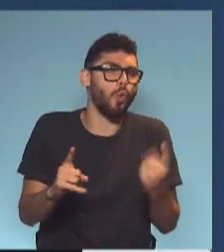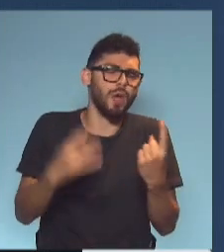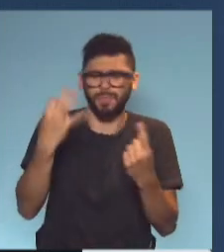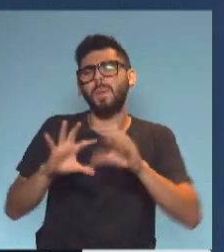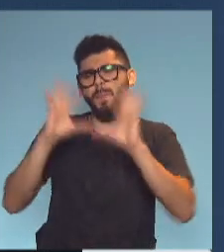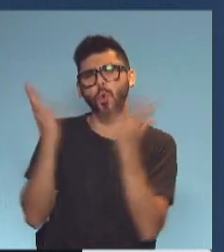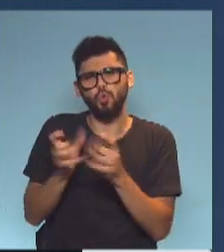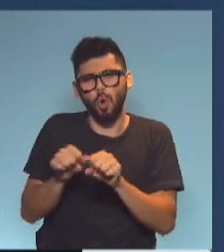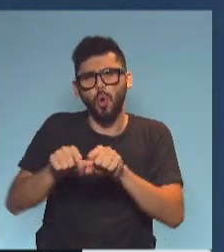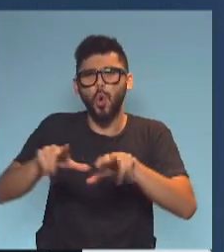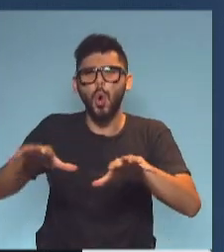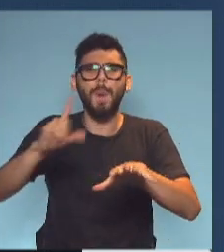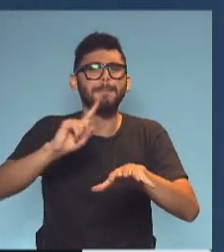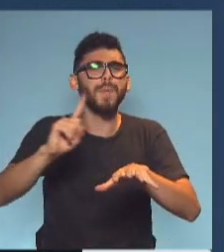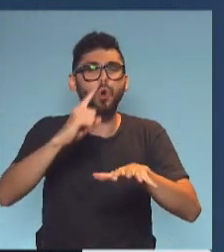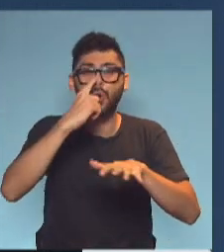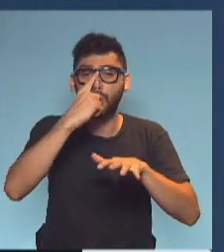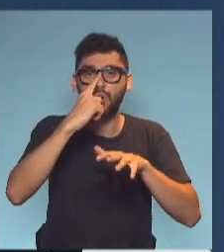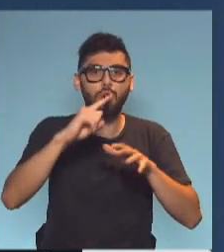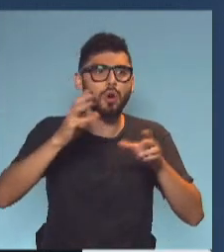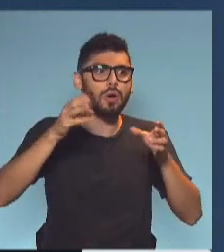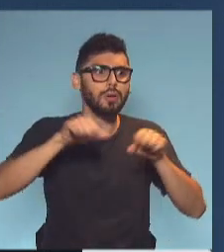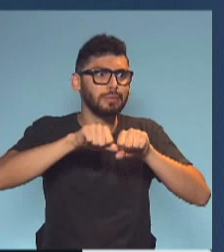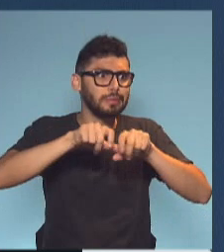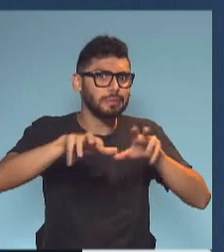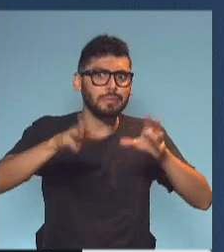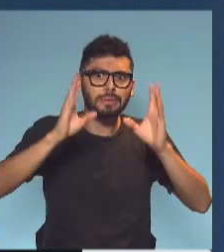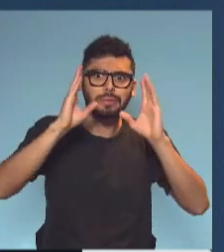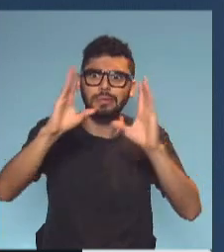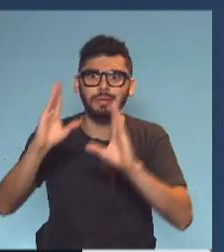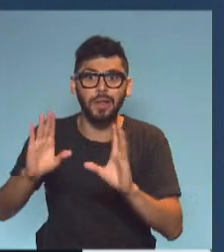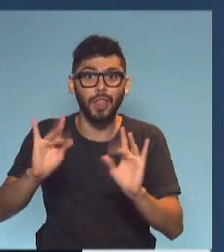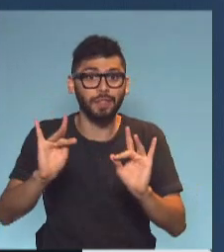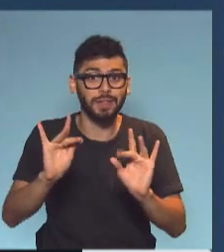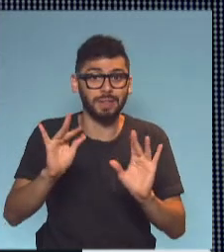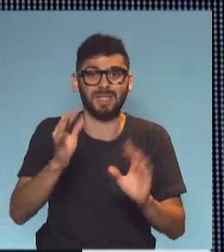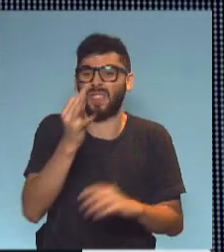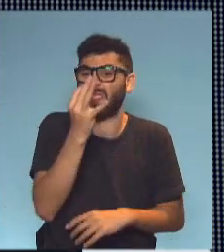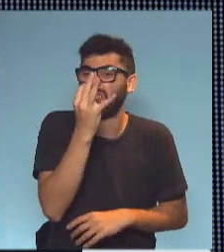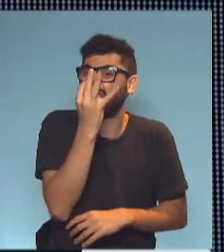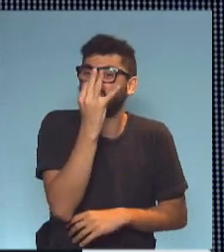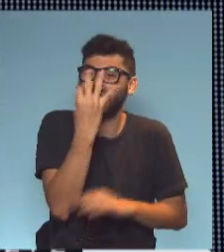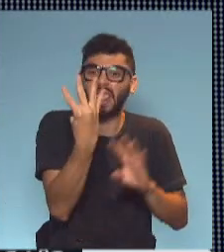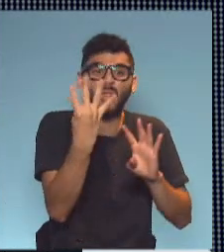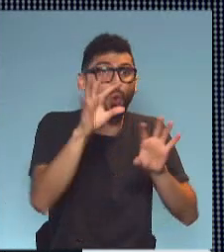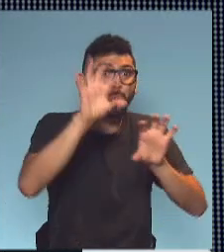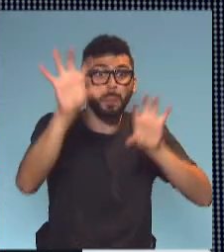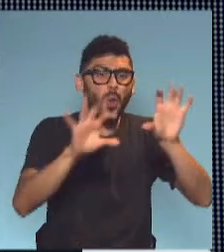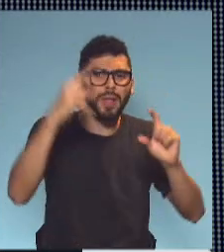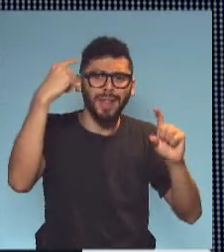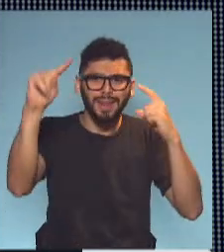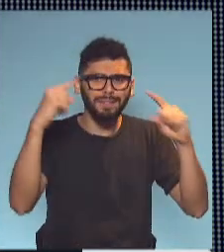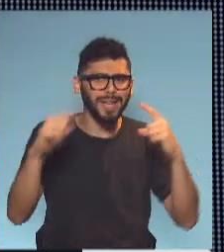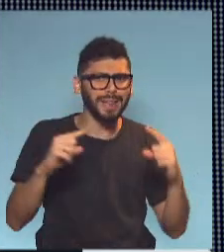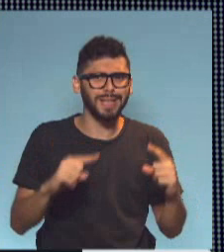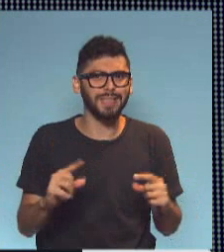global, básicamente, pero no había una manera de enfocar la pandemia, sino por momentos hasta 24. Había un panorama muy heterogéneo según el lugar del